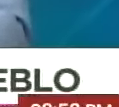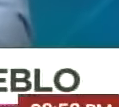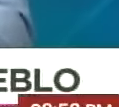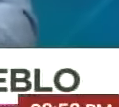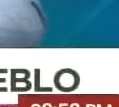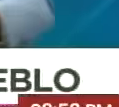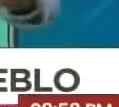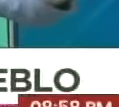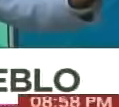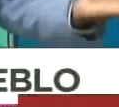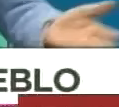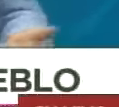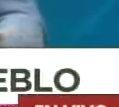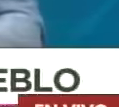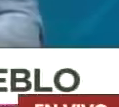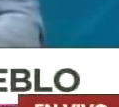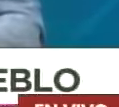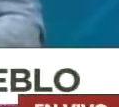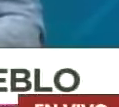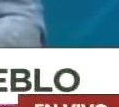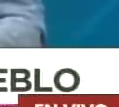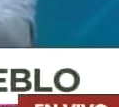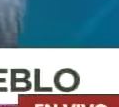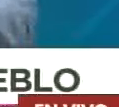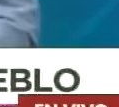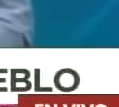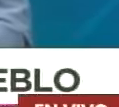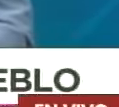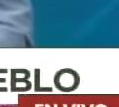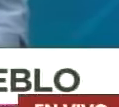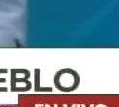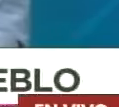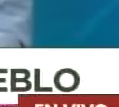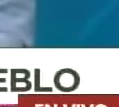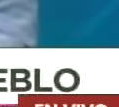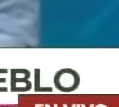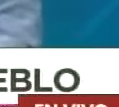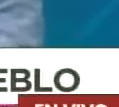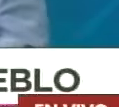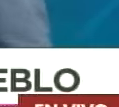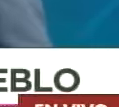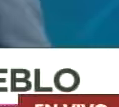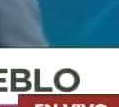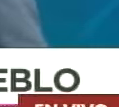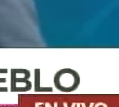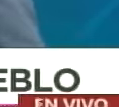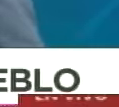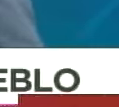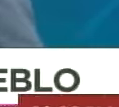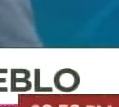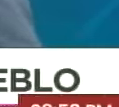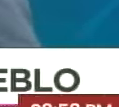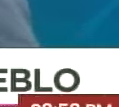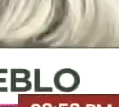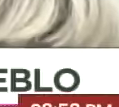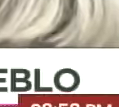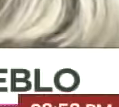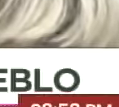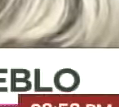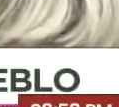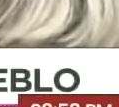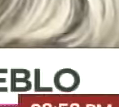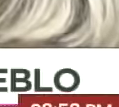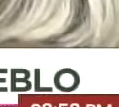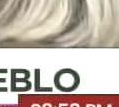Yolanda, como tienen todos ustedes, y Dios está con nosotros. Amén. ¿Quién en contra? Nada, señor presidente. Por